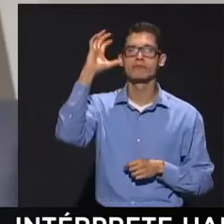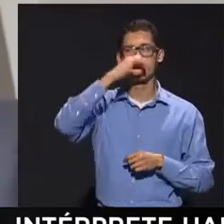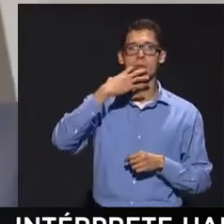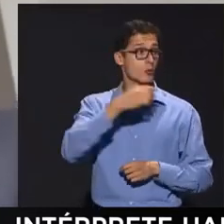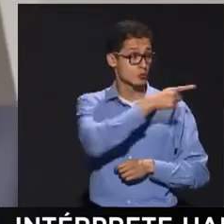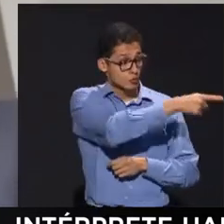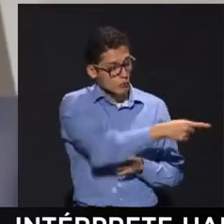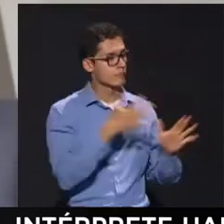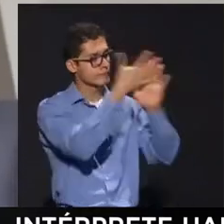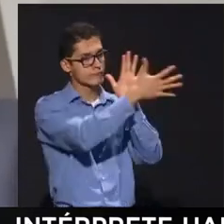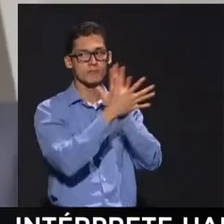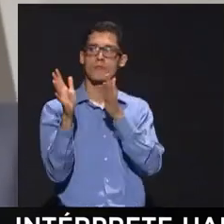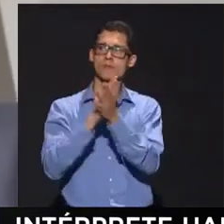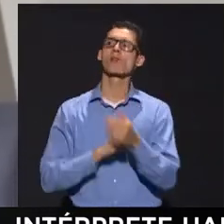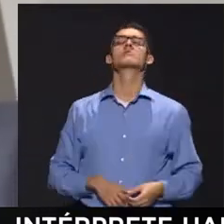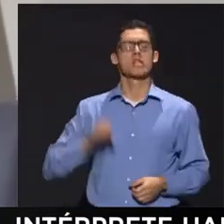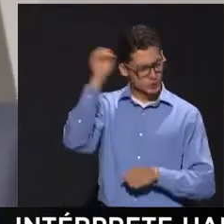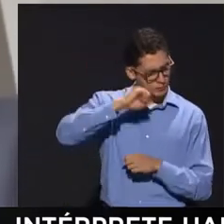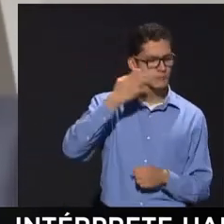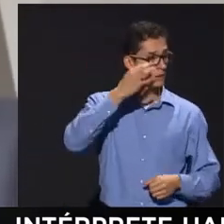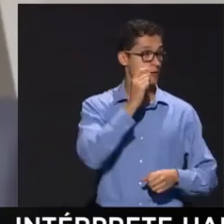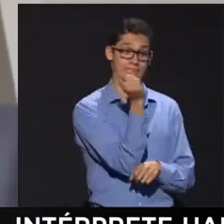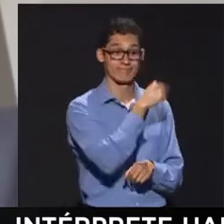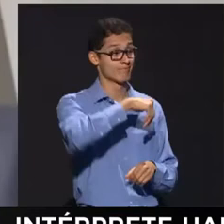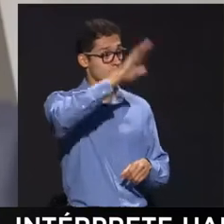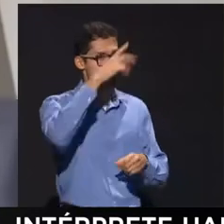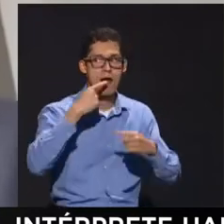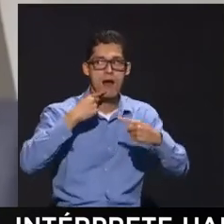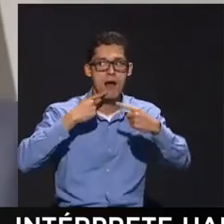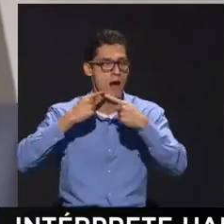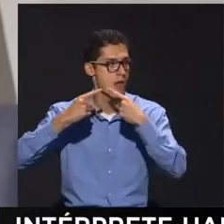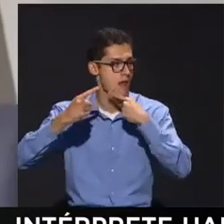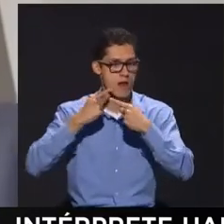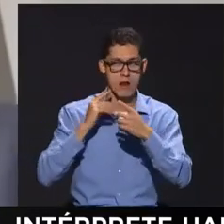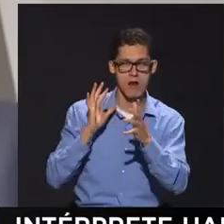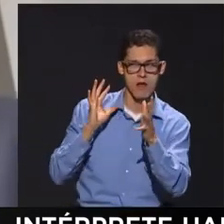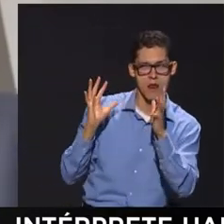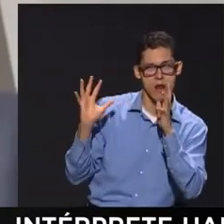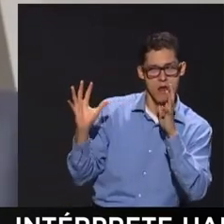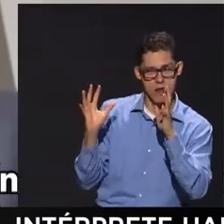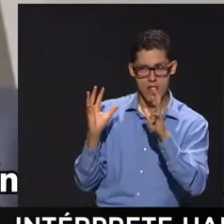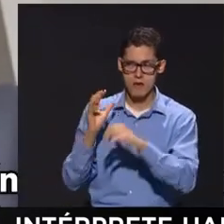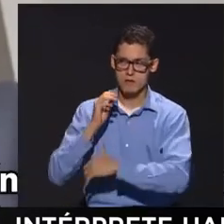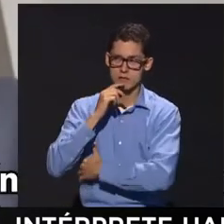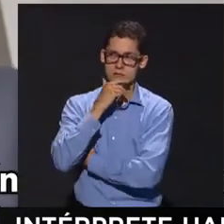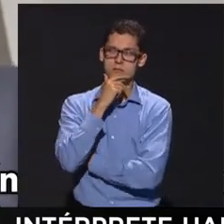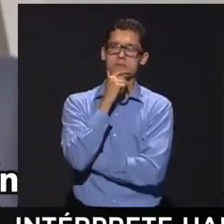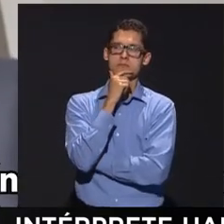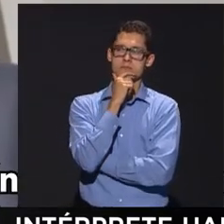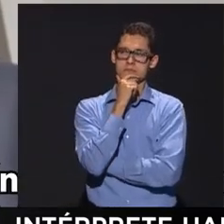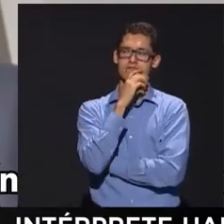confrontación, es una especie de dialéctica, de devenir, de lucha de contrarios. De